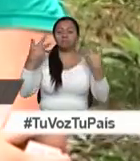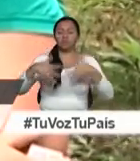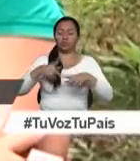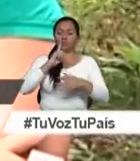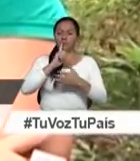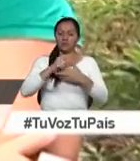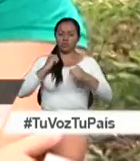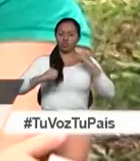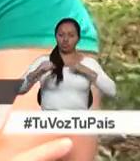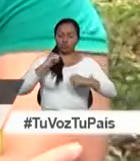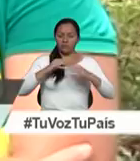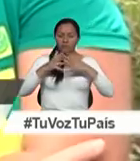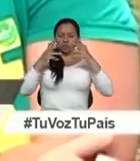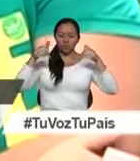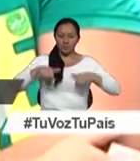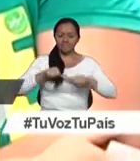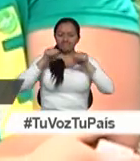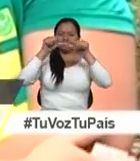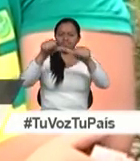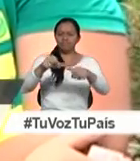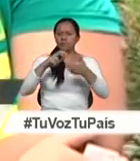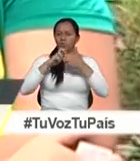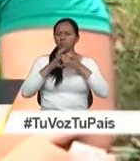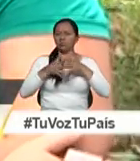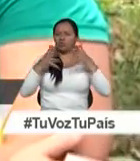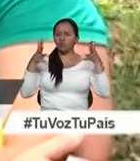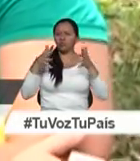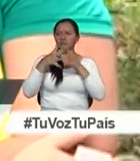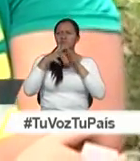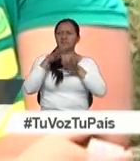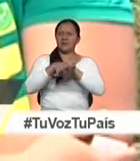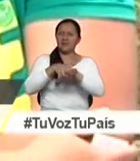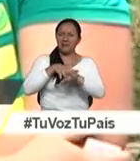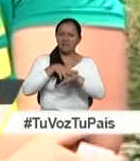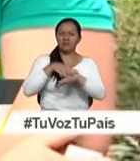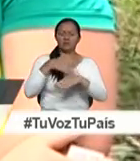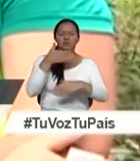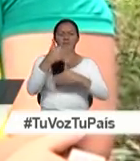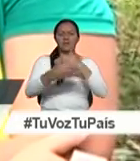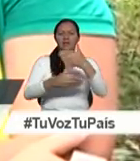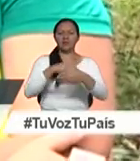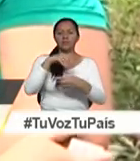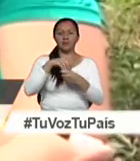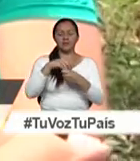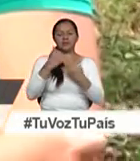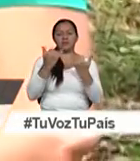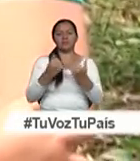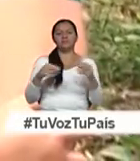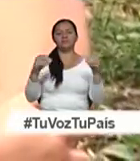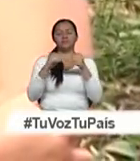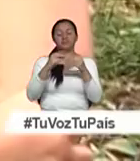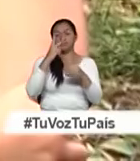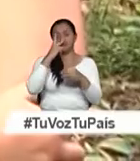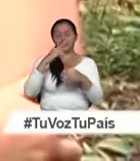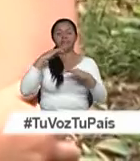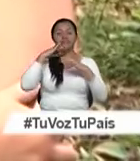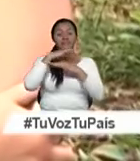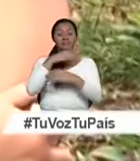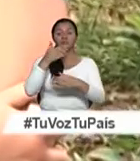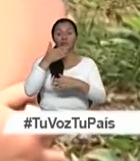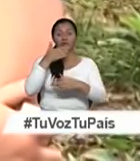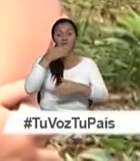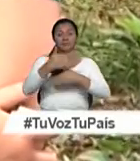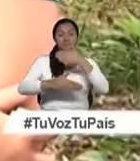sufrimiento permanente, lento, progresivo. El saber que la contaminación está